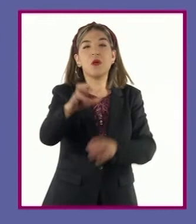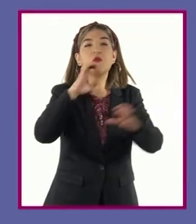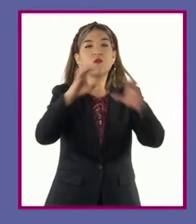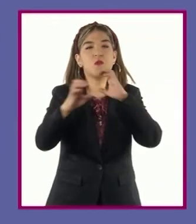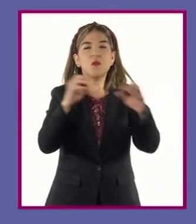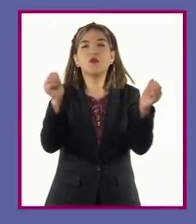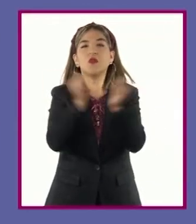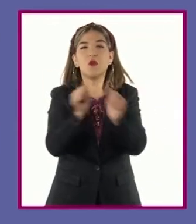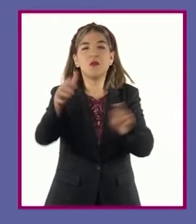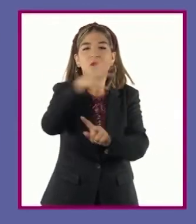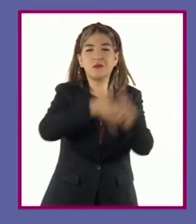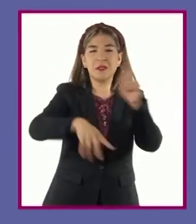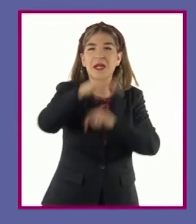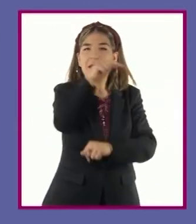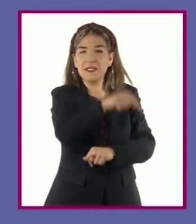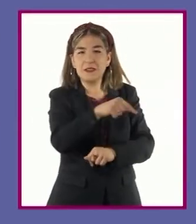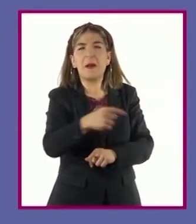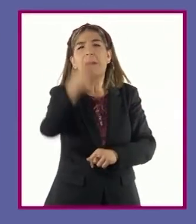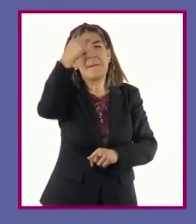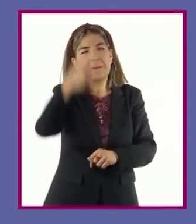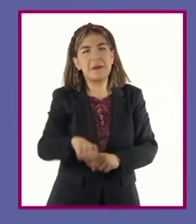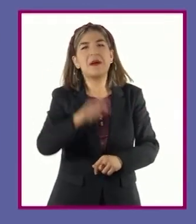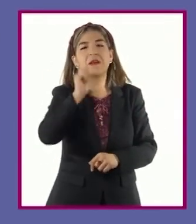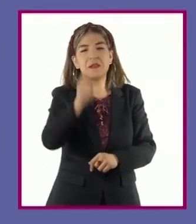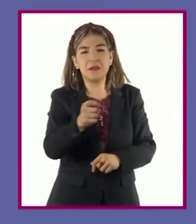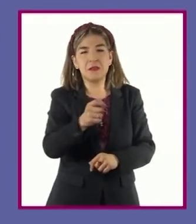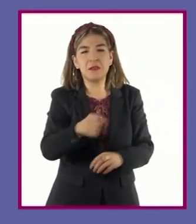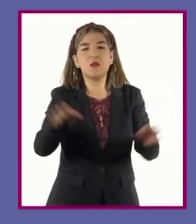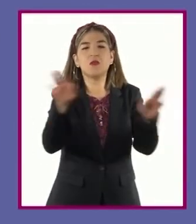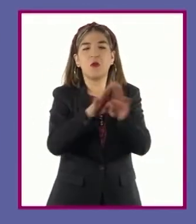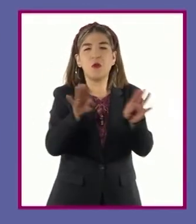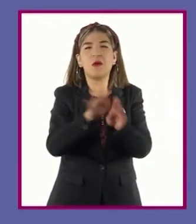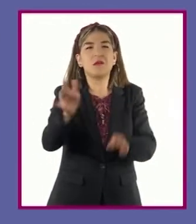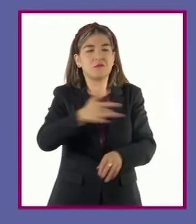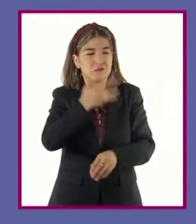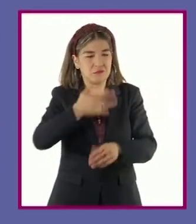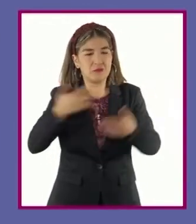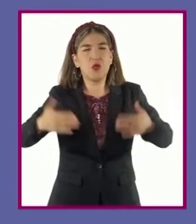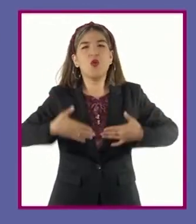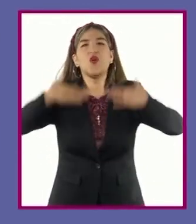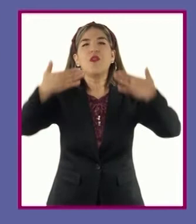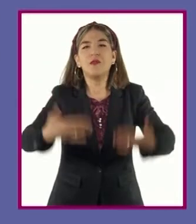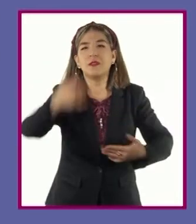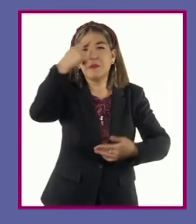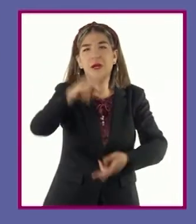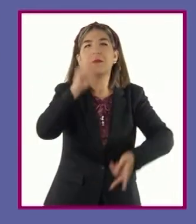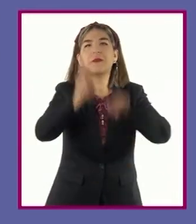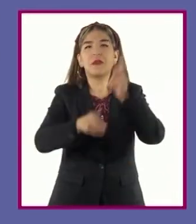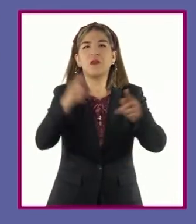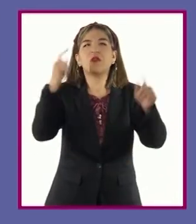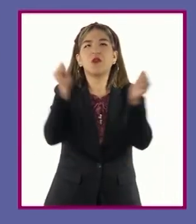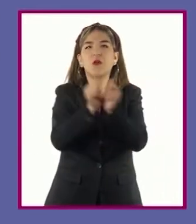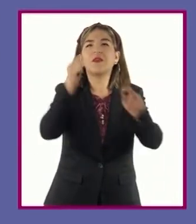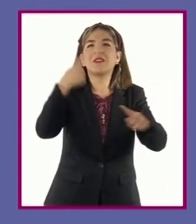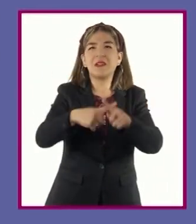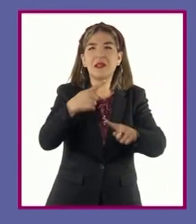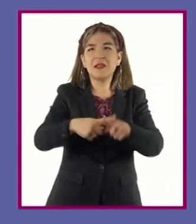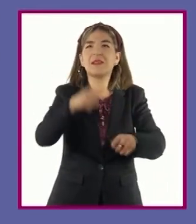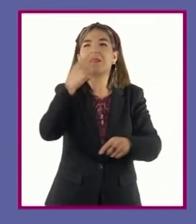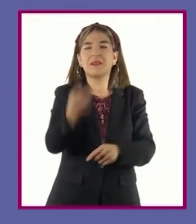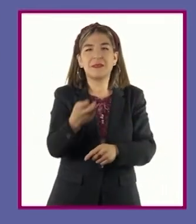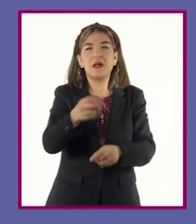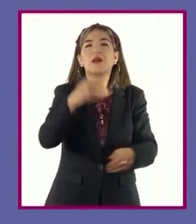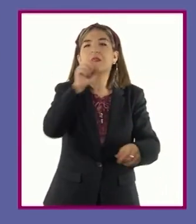con ellos para que nos tengan la suficiente confianza de platicarnos con quién andan y,